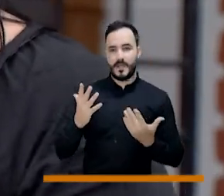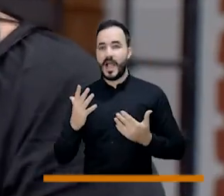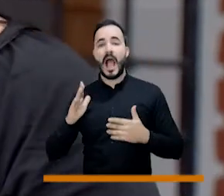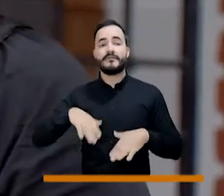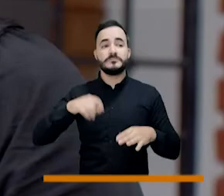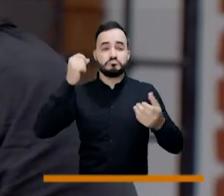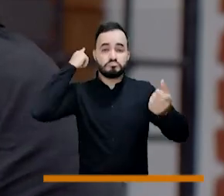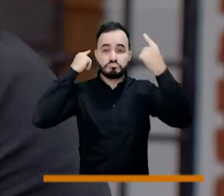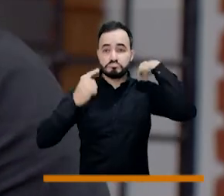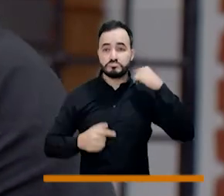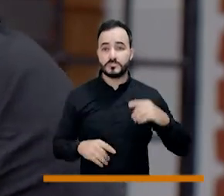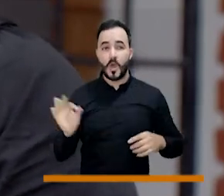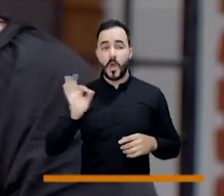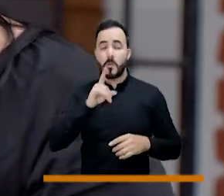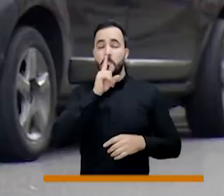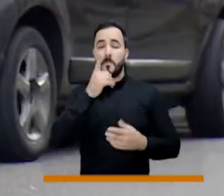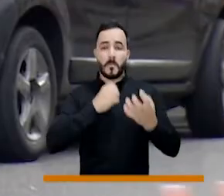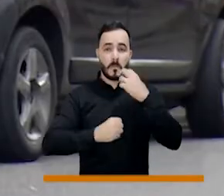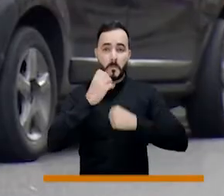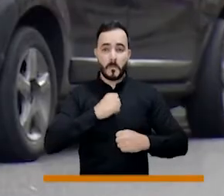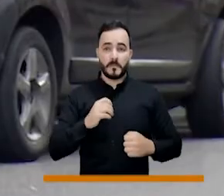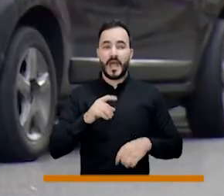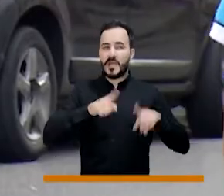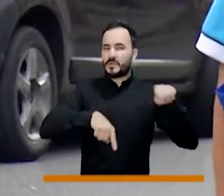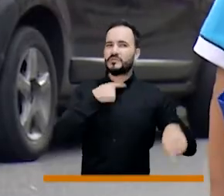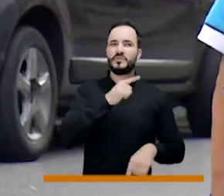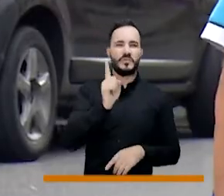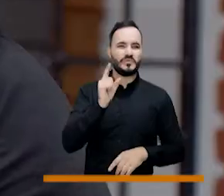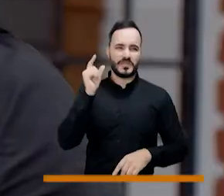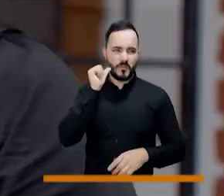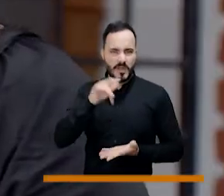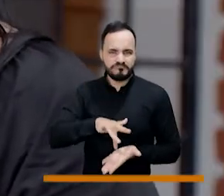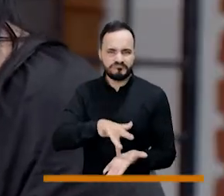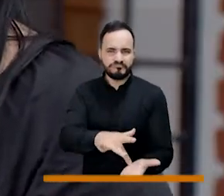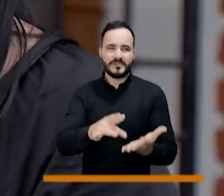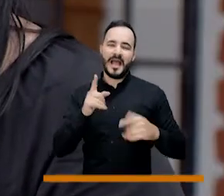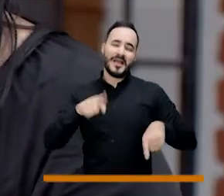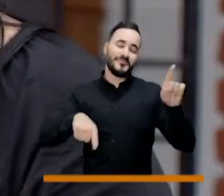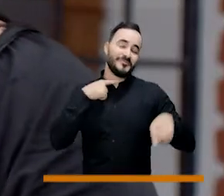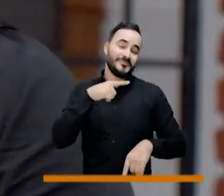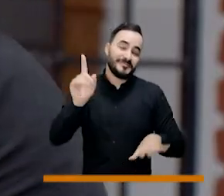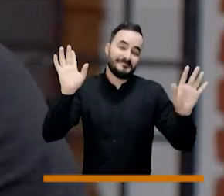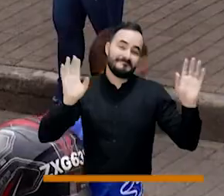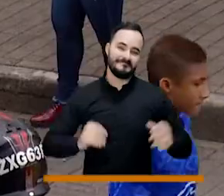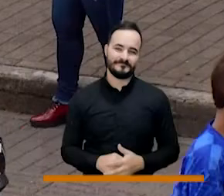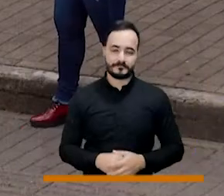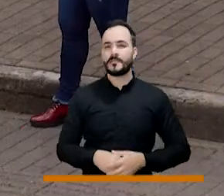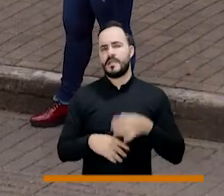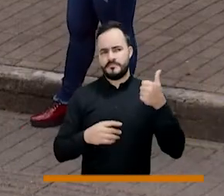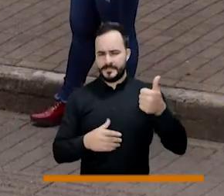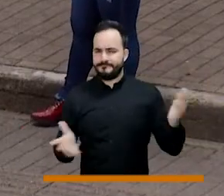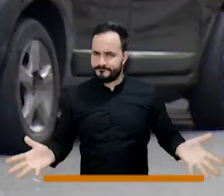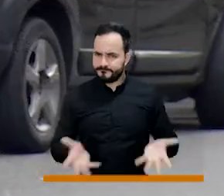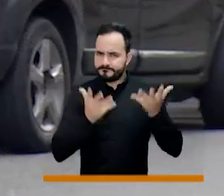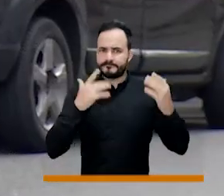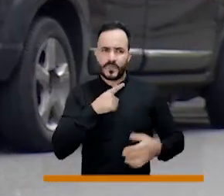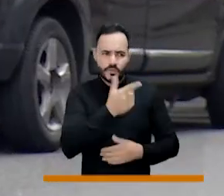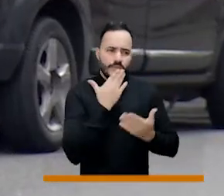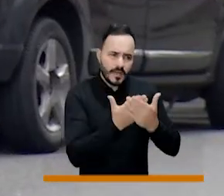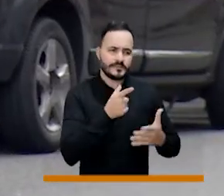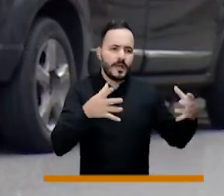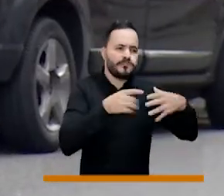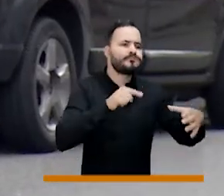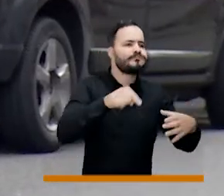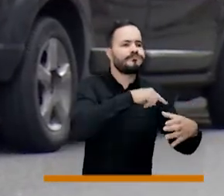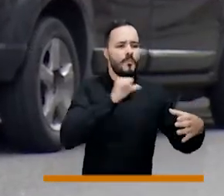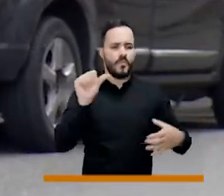no gusta tanto en los escenarios donde hay tanto patriarcado. Pero bueno, pues vamos a seguir incursionando. Gracias a mujeres como usted,